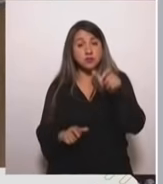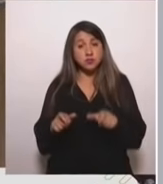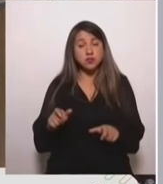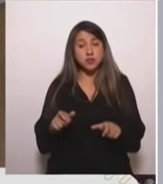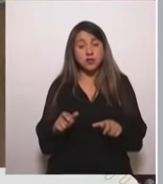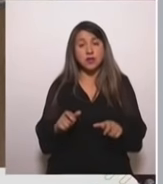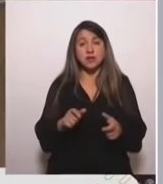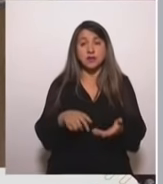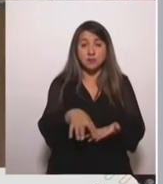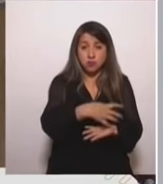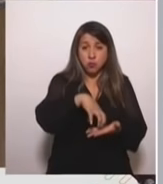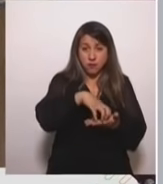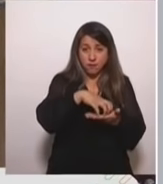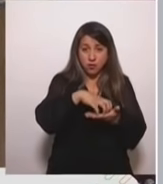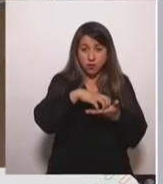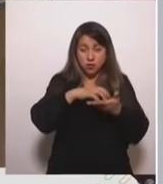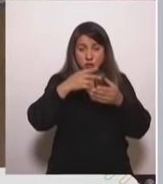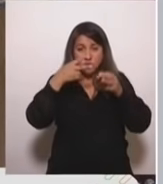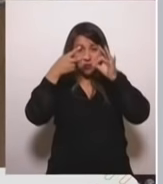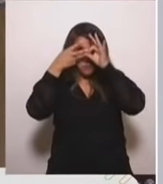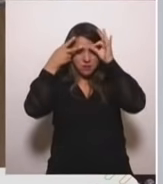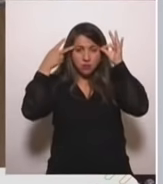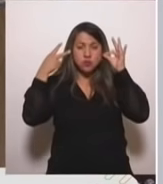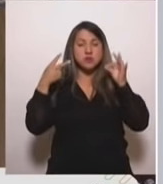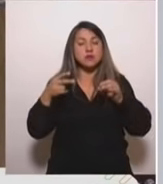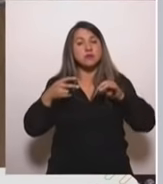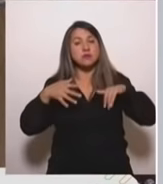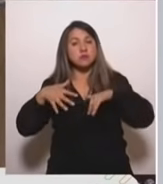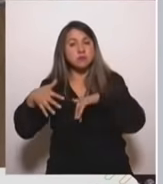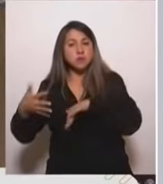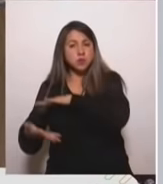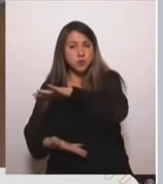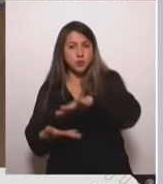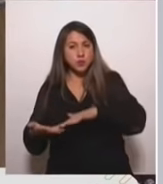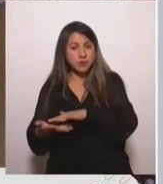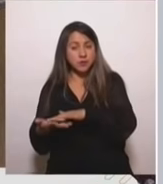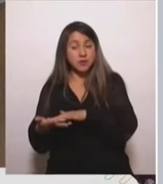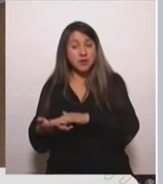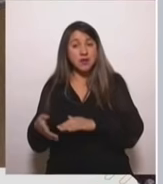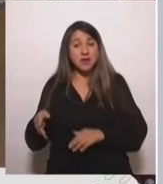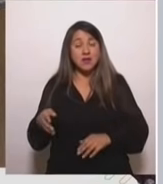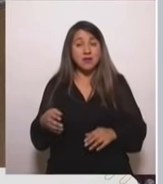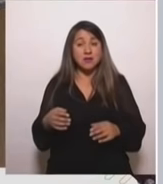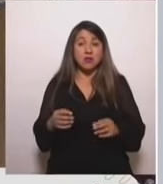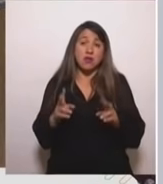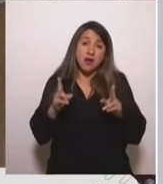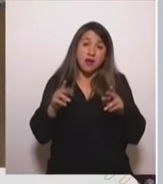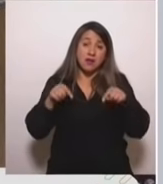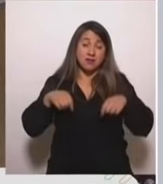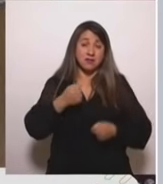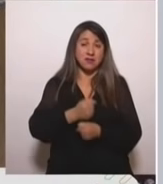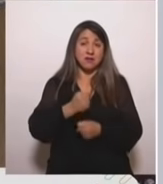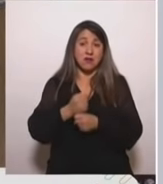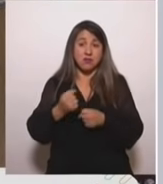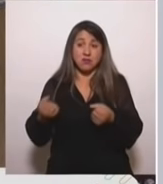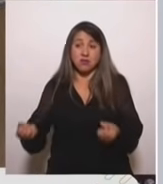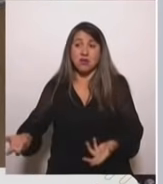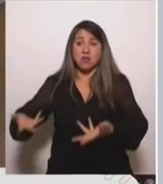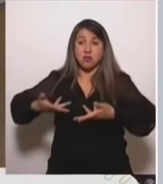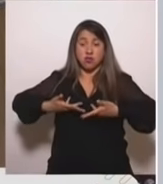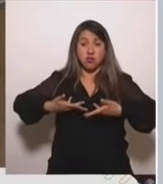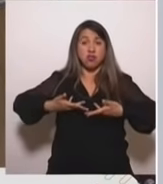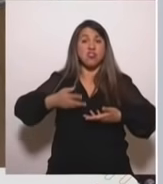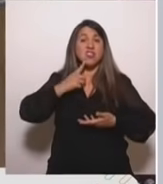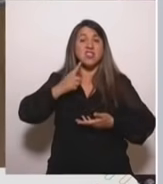convencionales constituyentes están sesionando en el edificio del ex Congreso Nacional. En consecuencia, apelar a un acuerdo